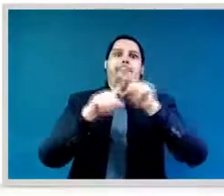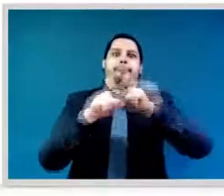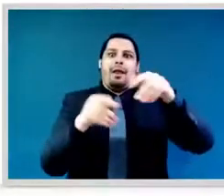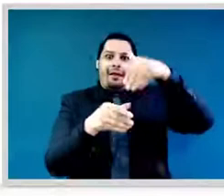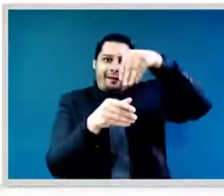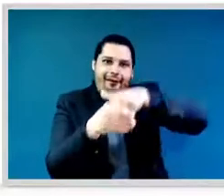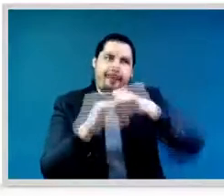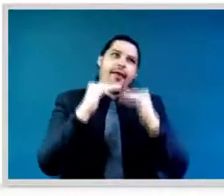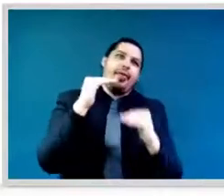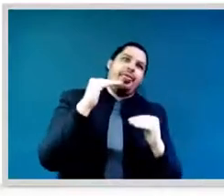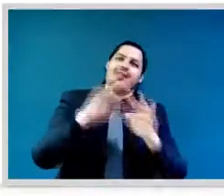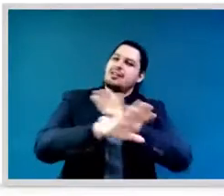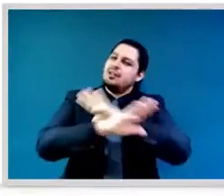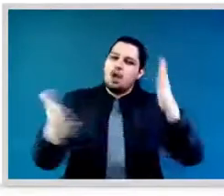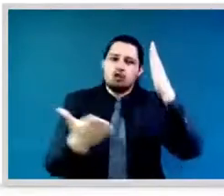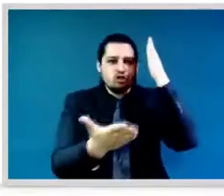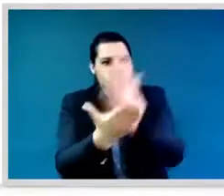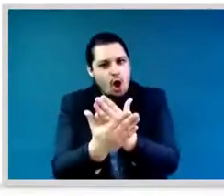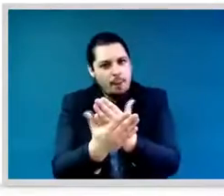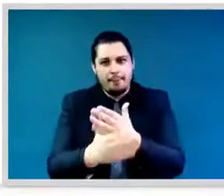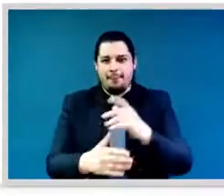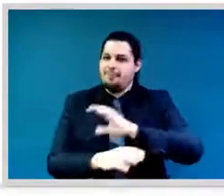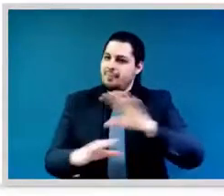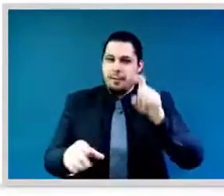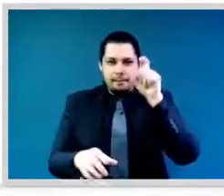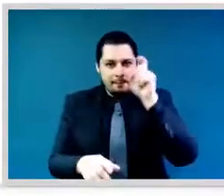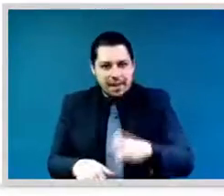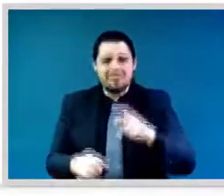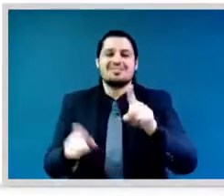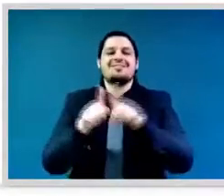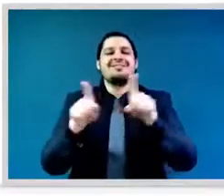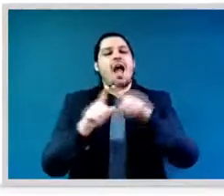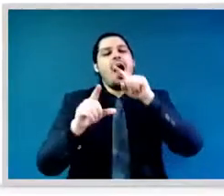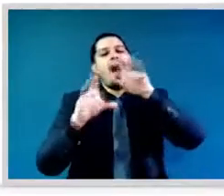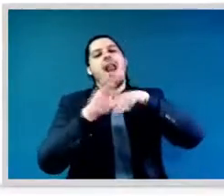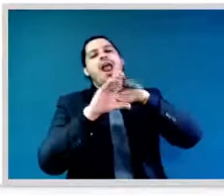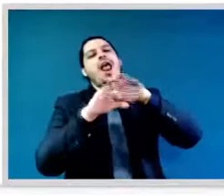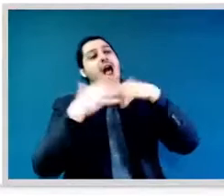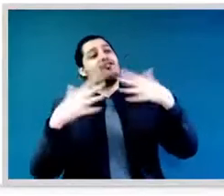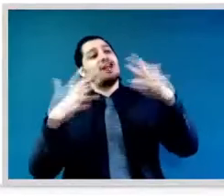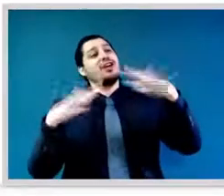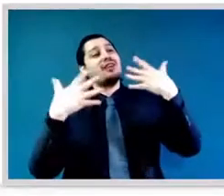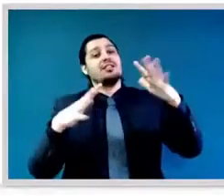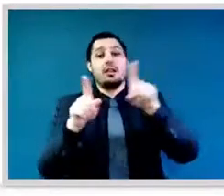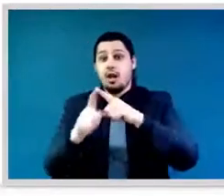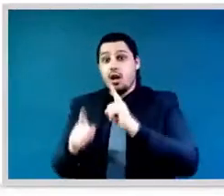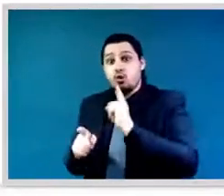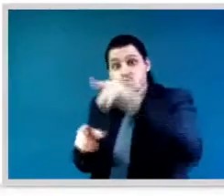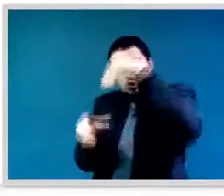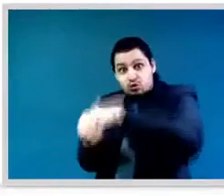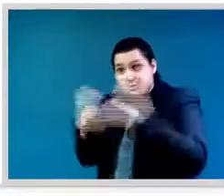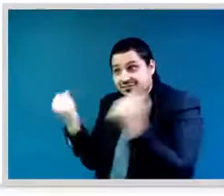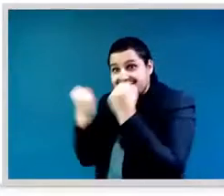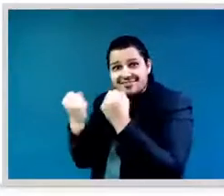paso a acciones concretas que nos deben encontrar a todas juntas. Y en ese sentido yo me propongo